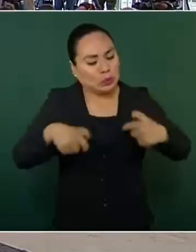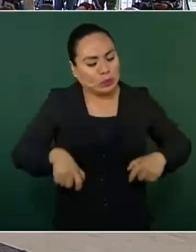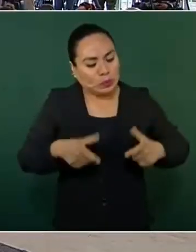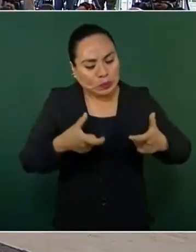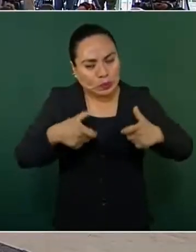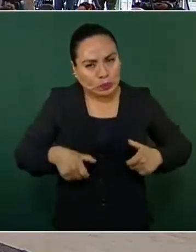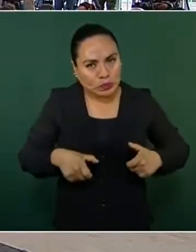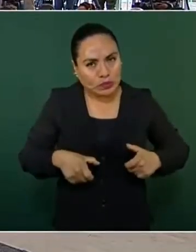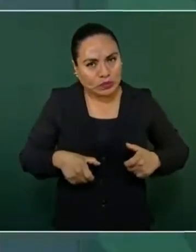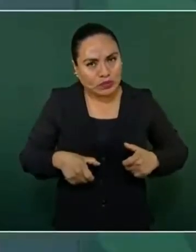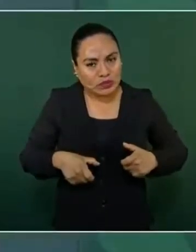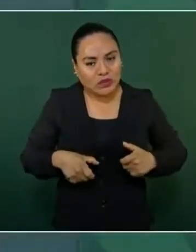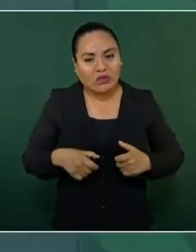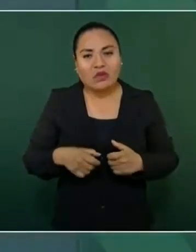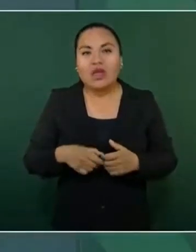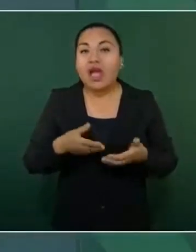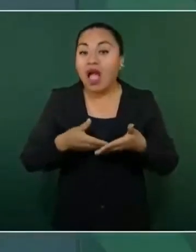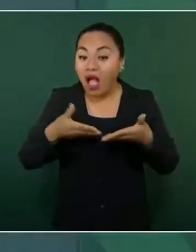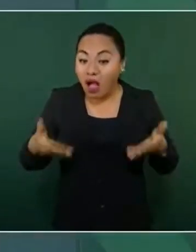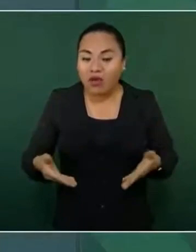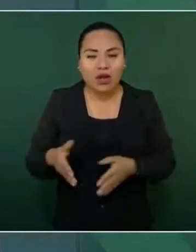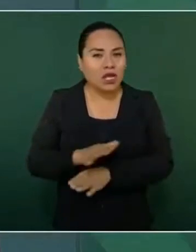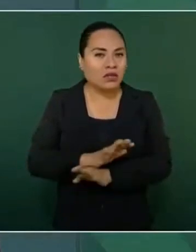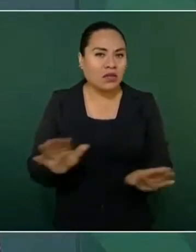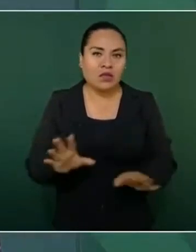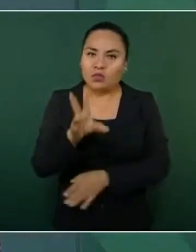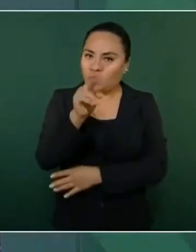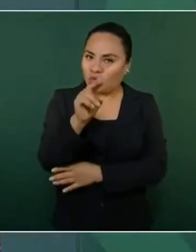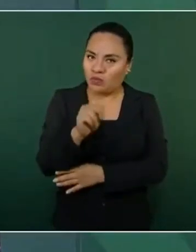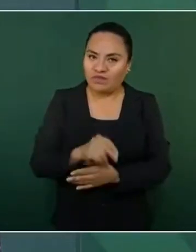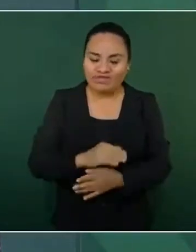Pero tampoco abajo, que es donde menos hay.